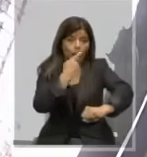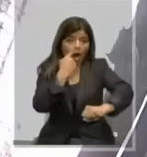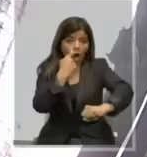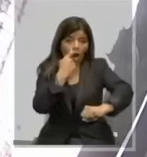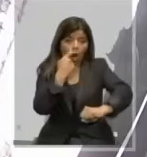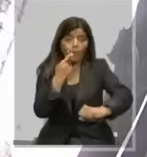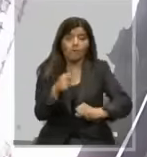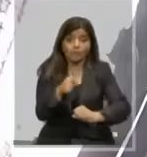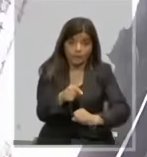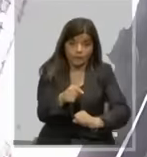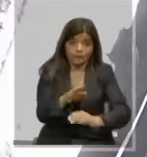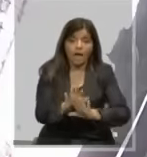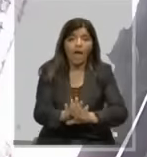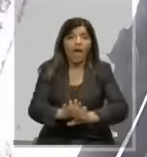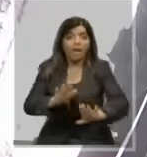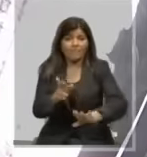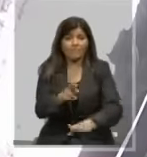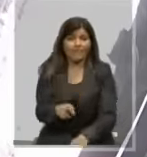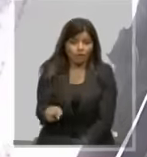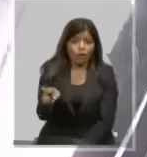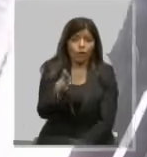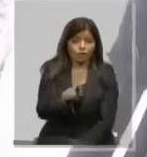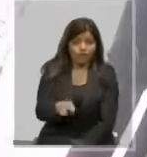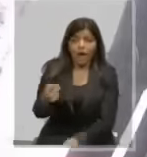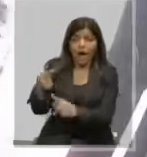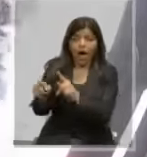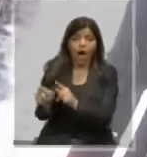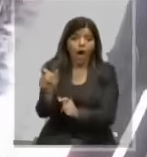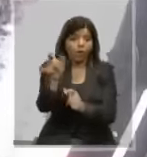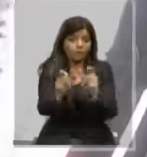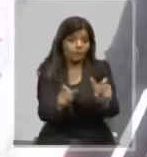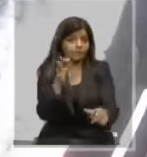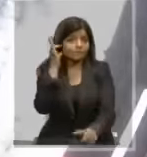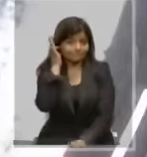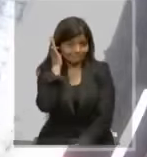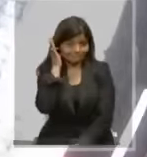y así evitar que vuelva a atacar a otras personas. Dale.